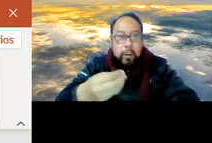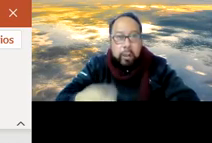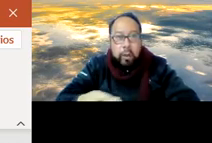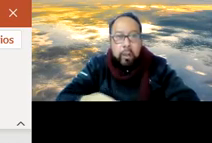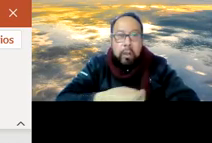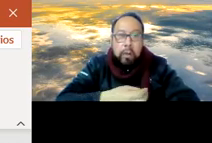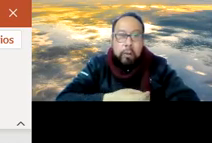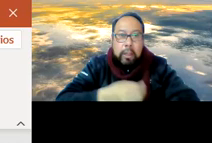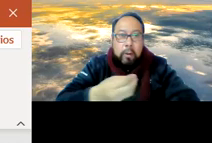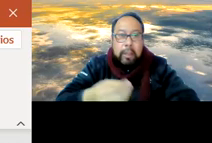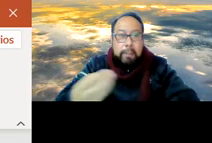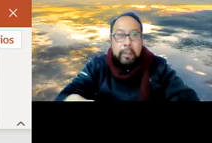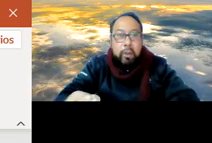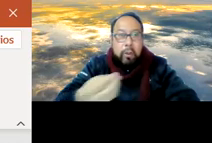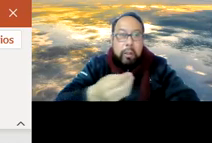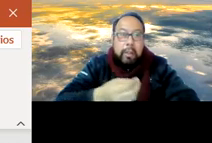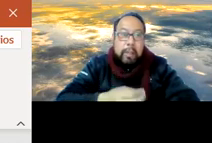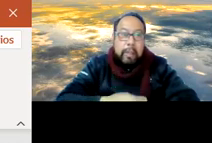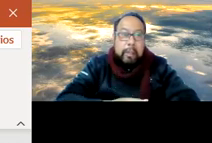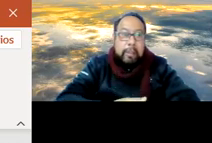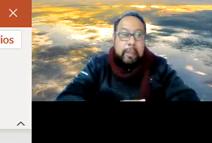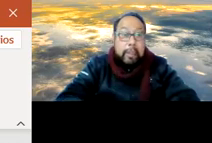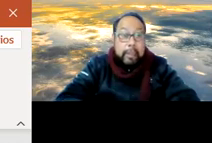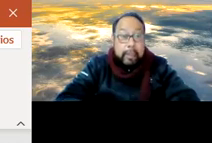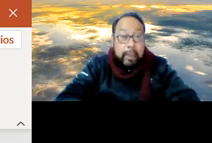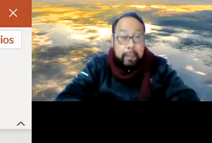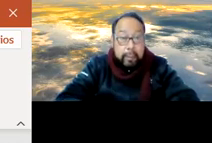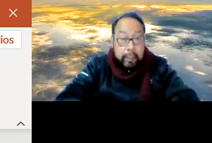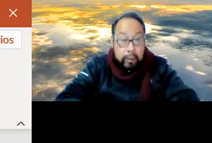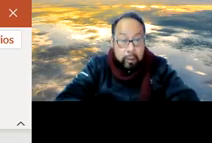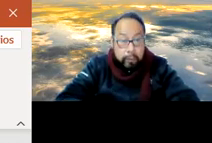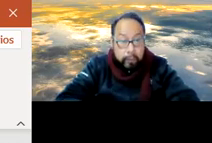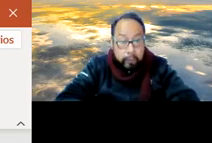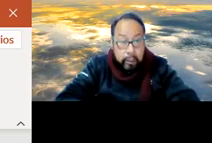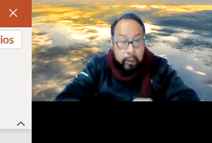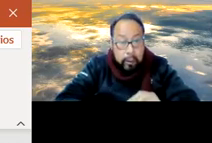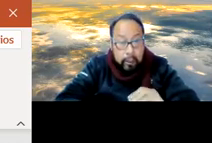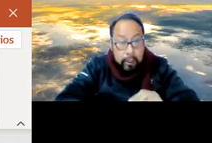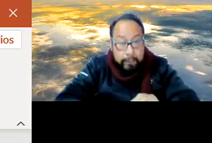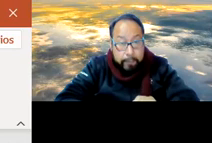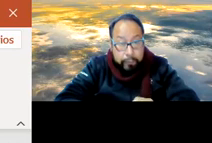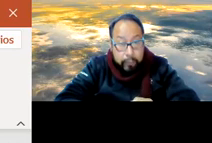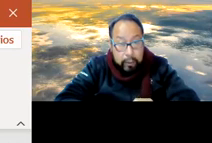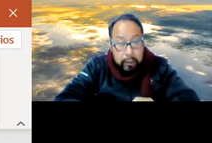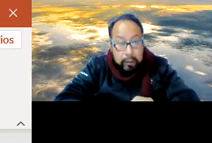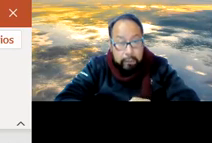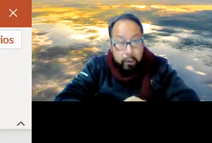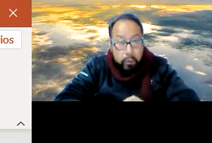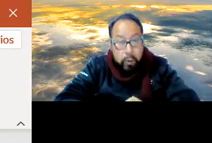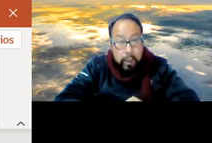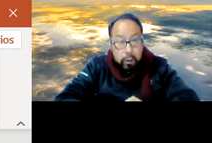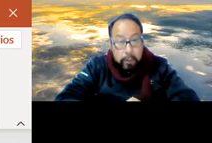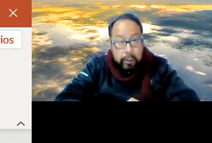estado de la cuestión, como ustedes lo están viendo, en técnicas de la investigación. Y